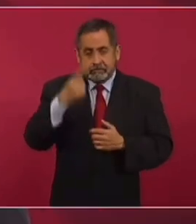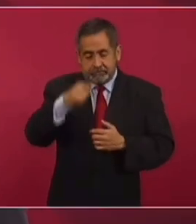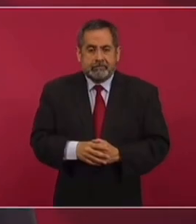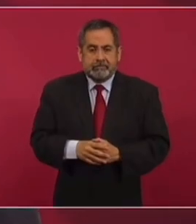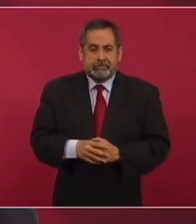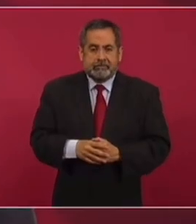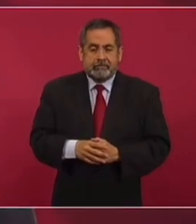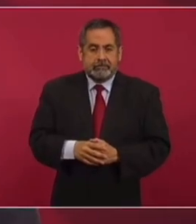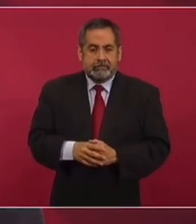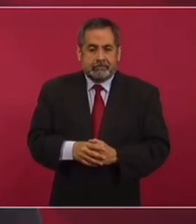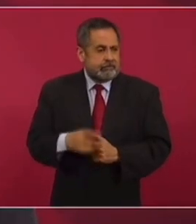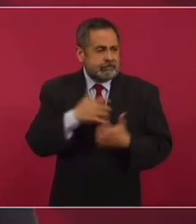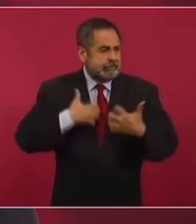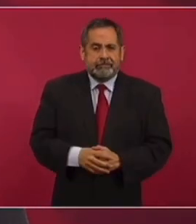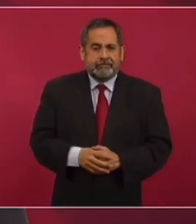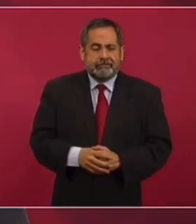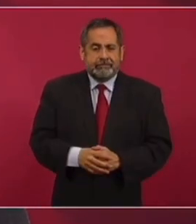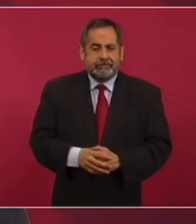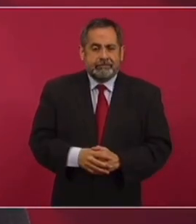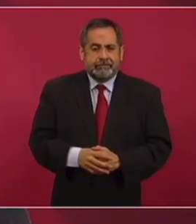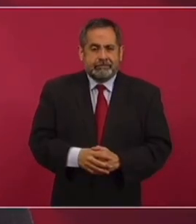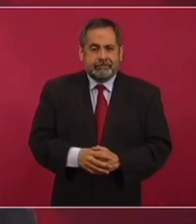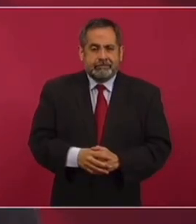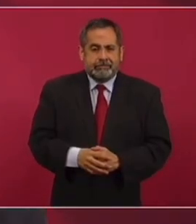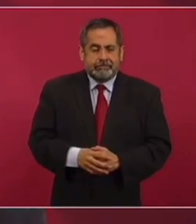esa tranza. ¿Cuál es su enojo?